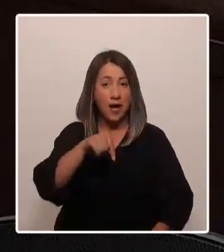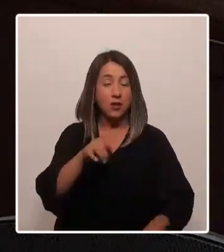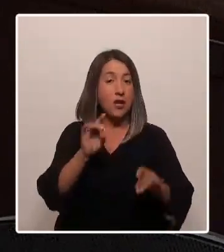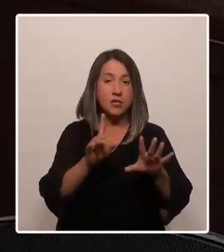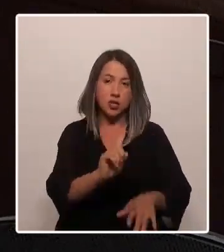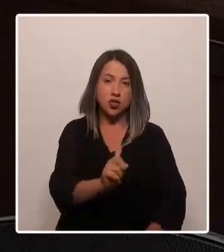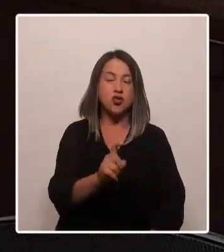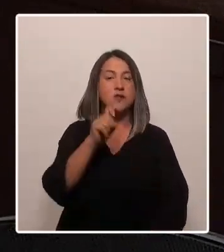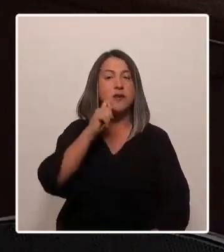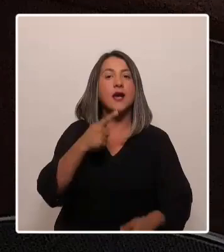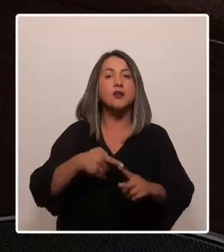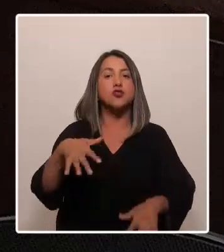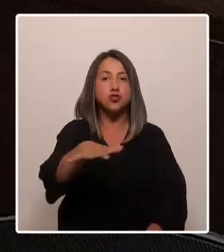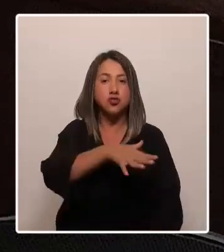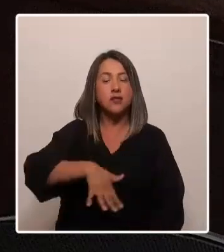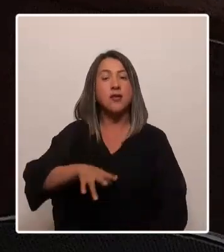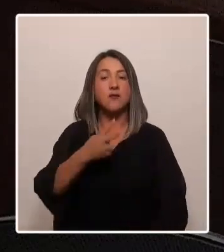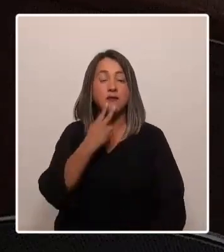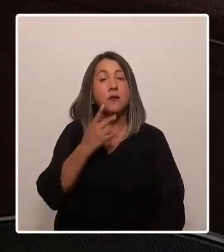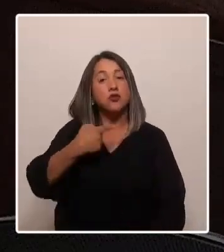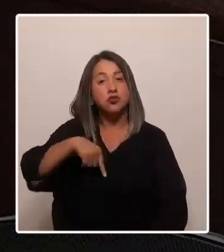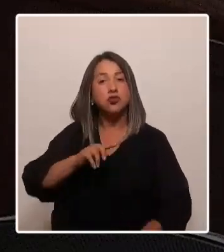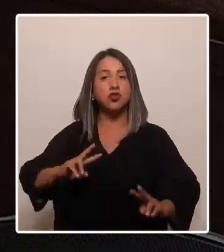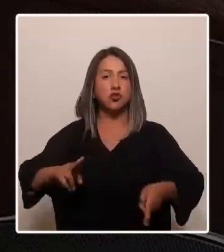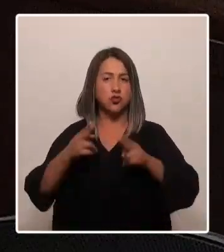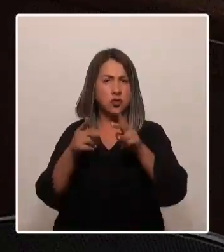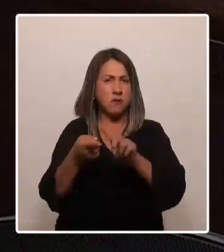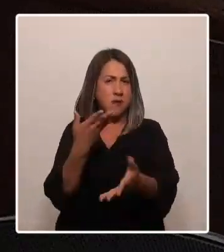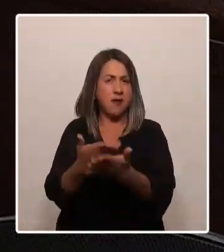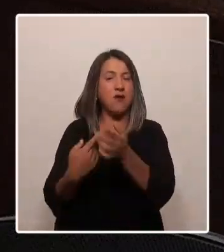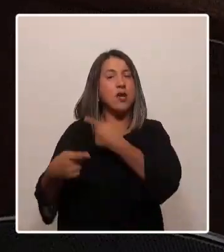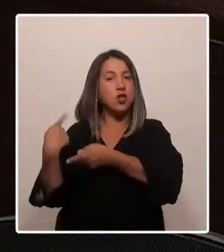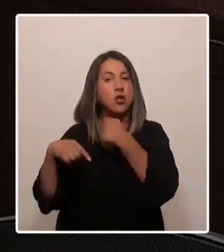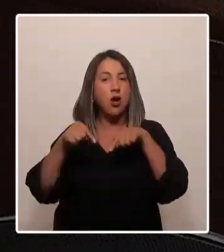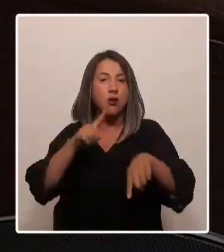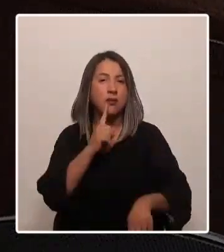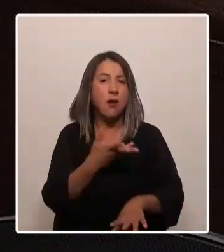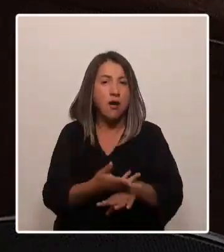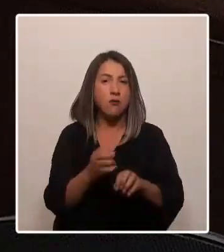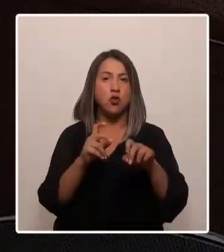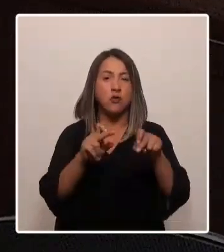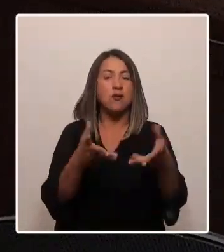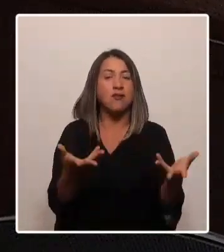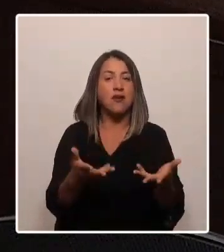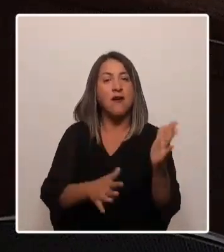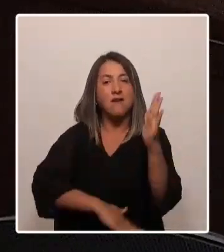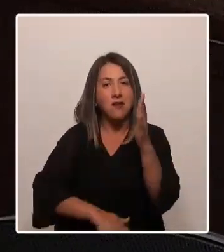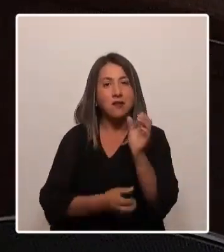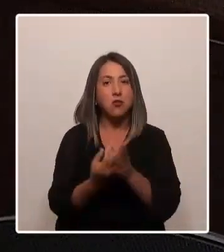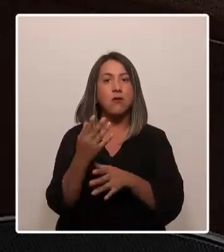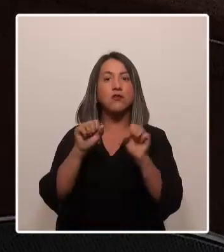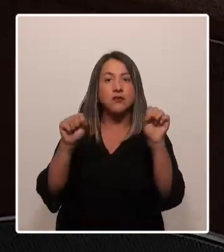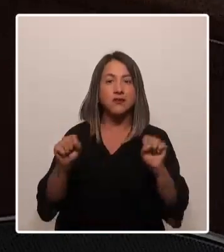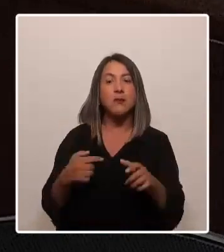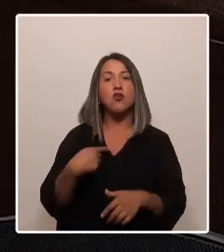sociedad en que hoy día vivimos es una construcción histórica y hoy tenemos la oportunidad de cimentar las bases de un nuevo sistema de conocimiento que supera las